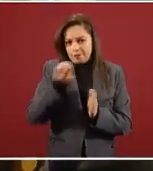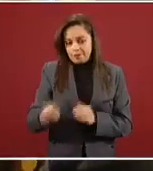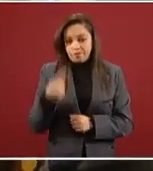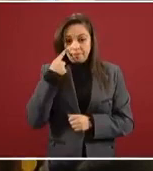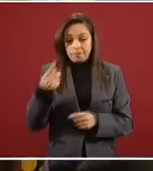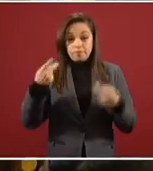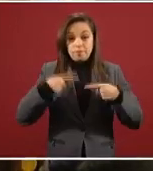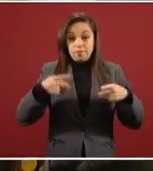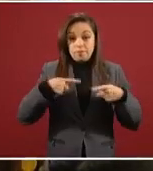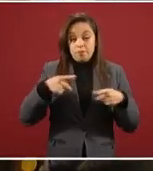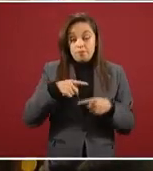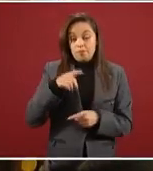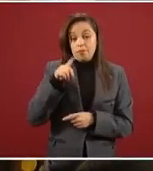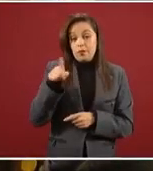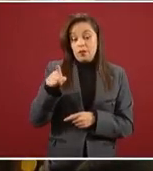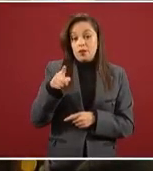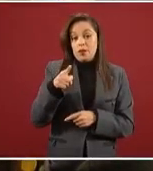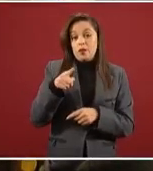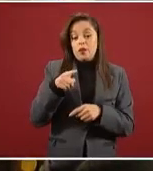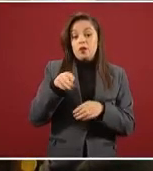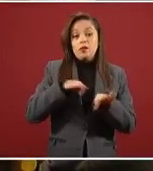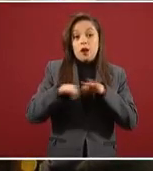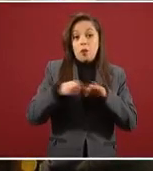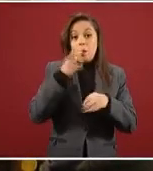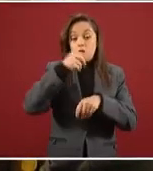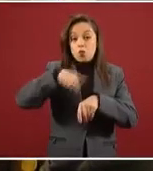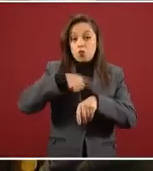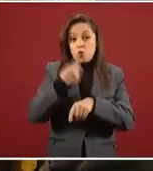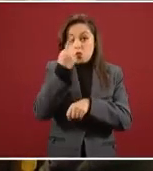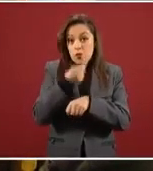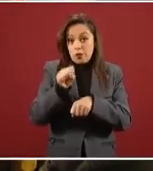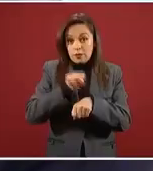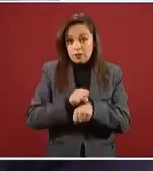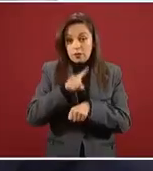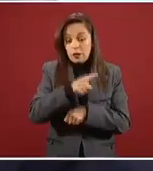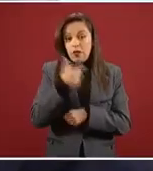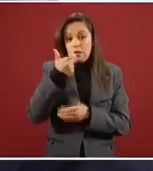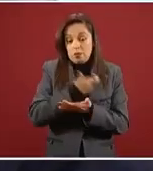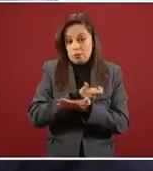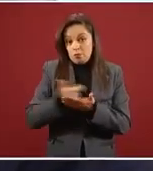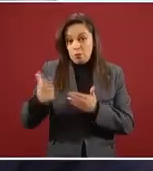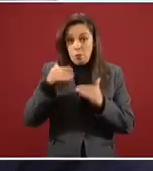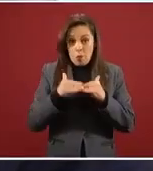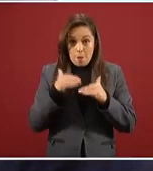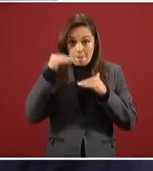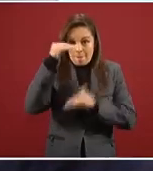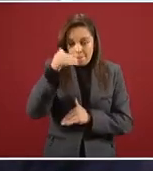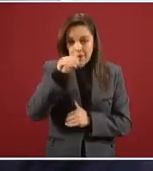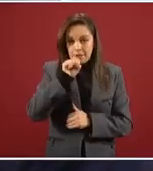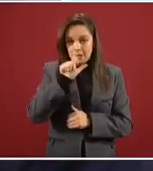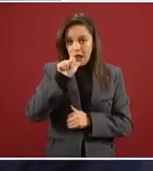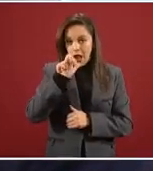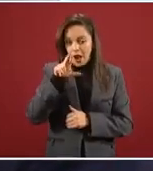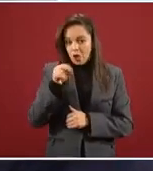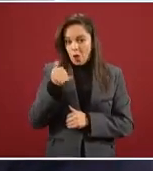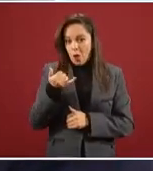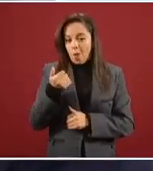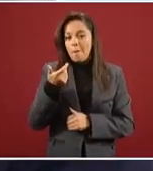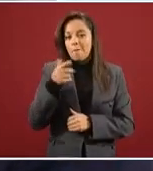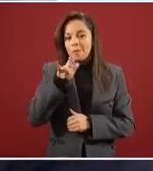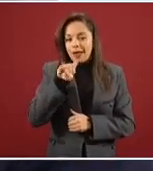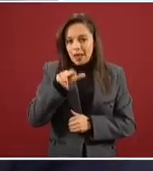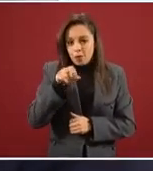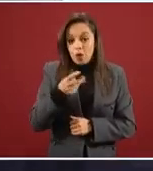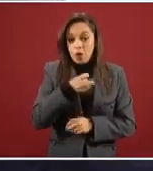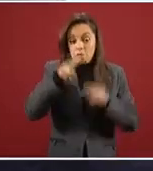trabaja durante 4 días a la semana y su ingreso es superior al salario mínimo, pues se podría pagar su aseguramiento con base en su